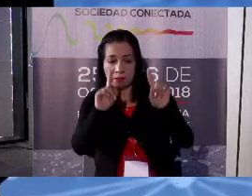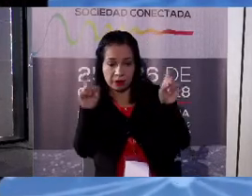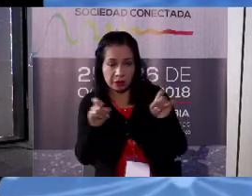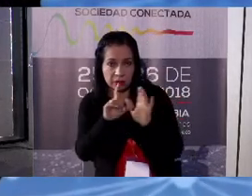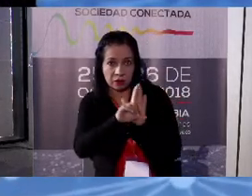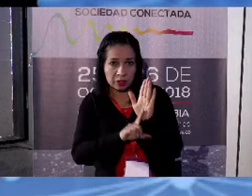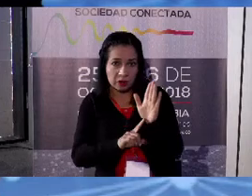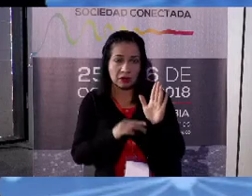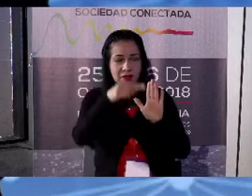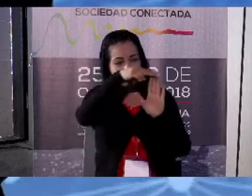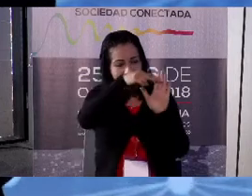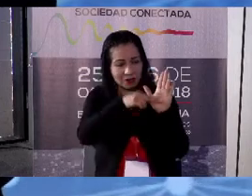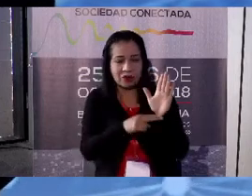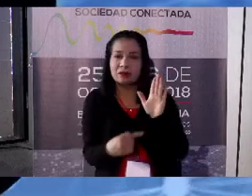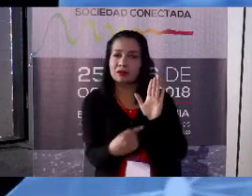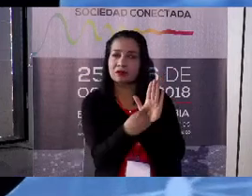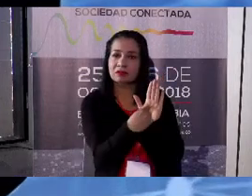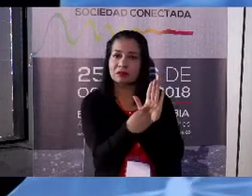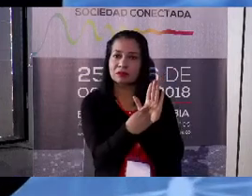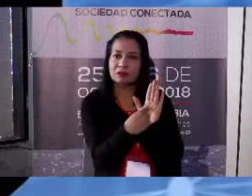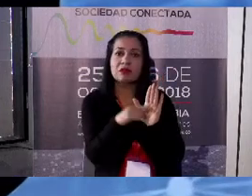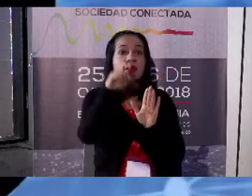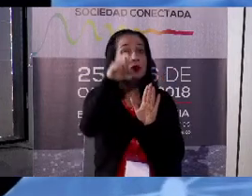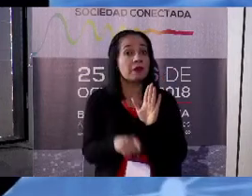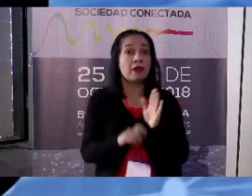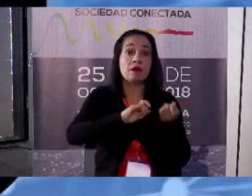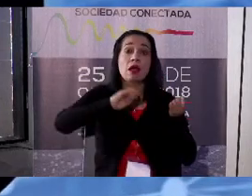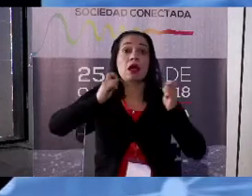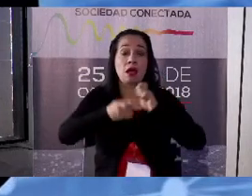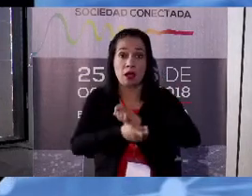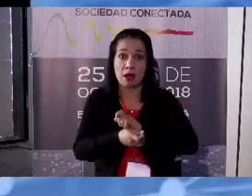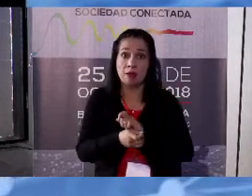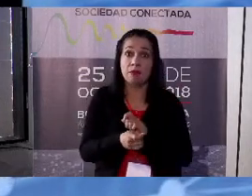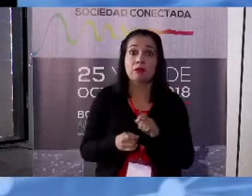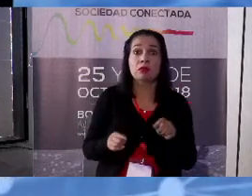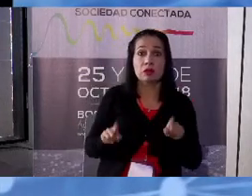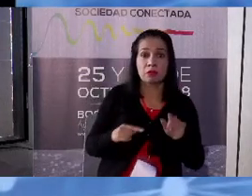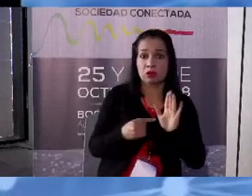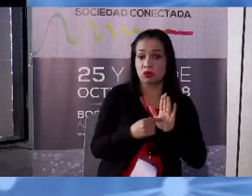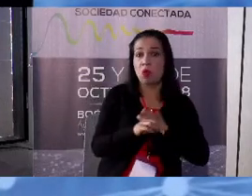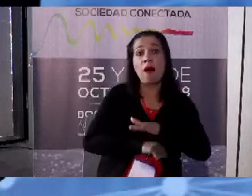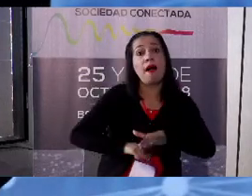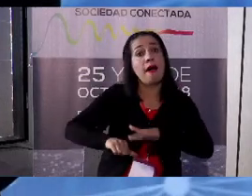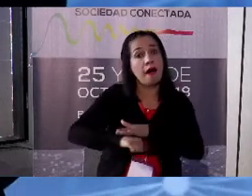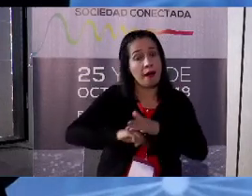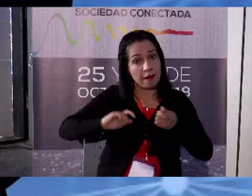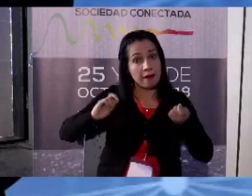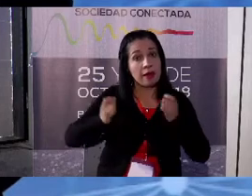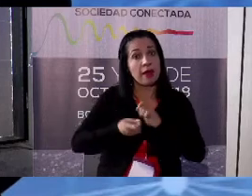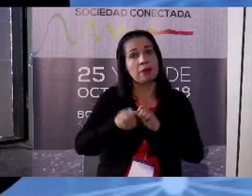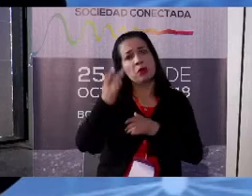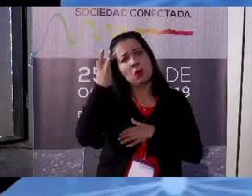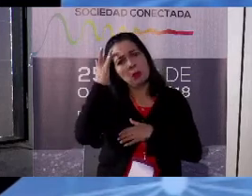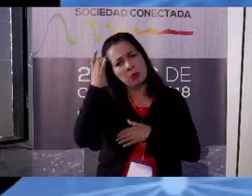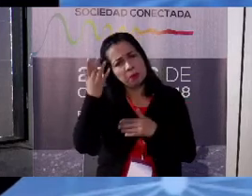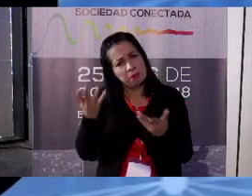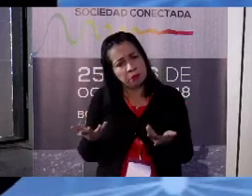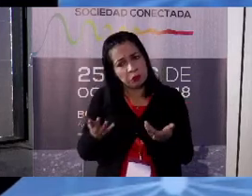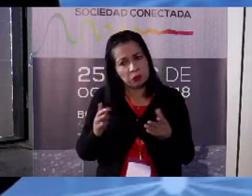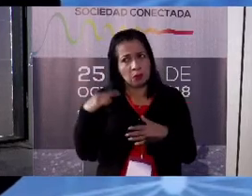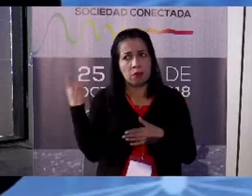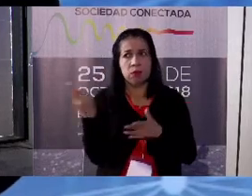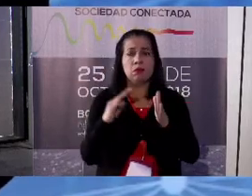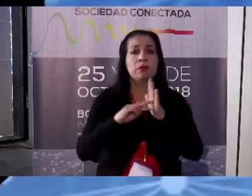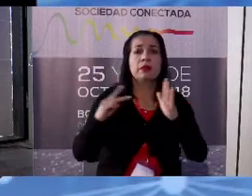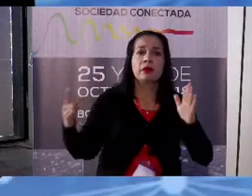Marcos regulatorios tienen que ser tiene que haber un cambio también en esta en esta área porque la tecnología